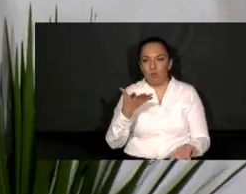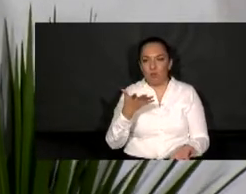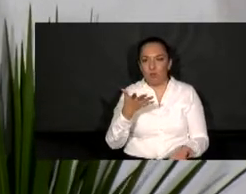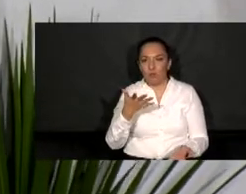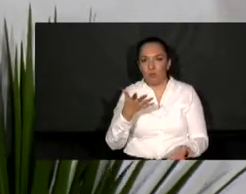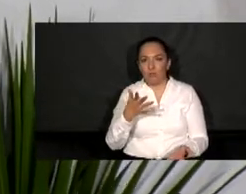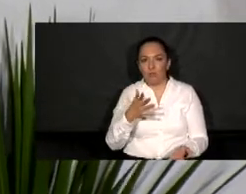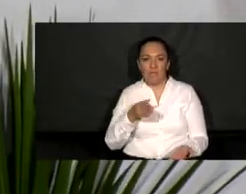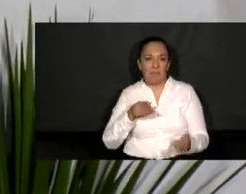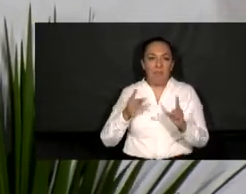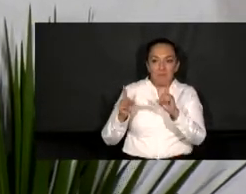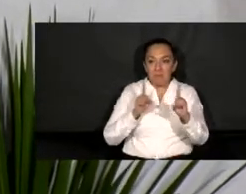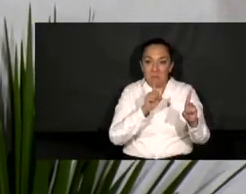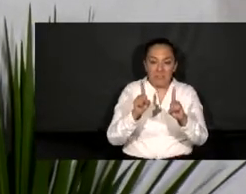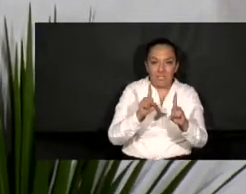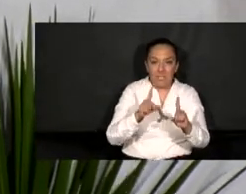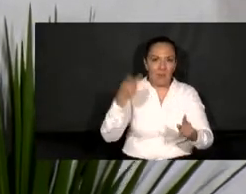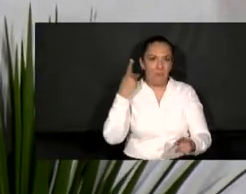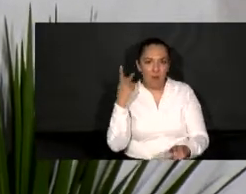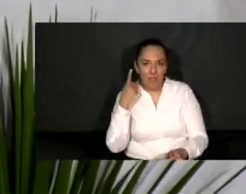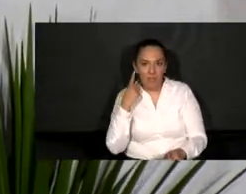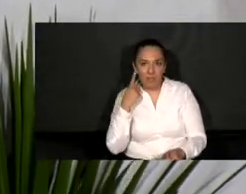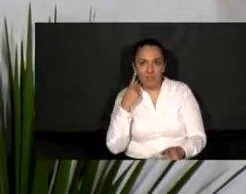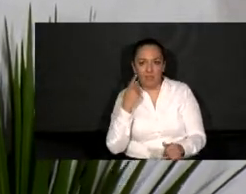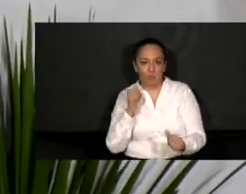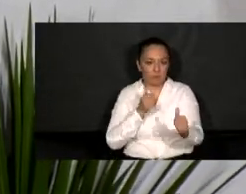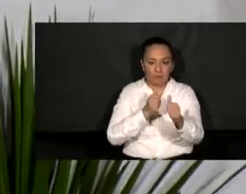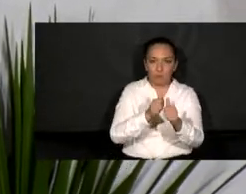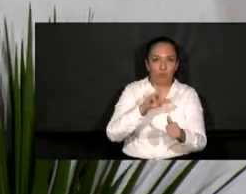obsesiones persecutorias.